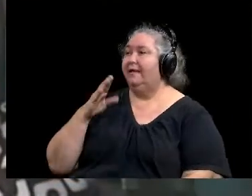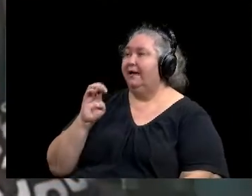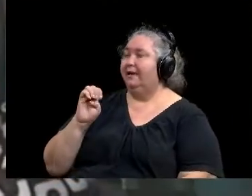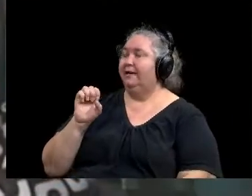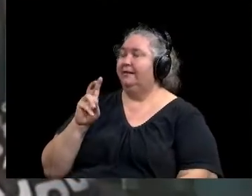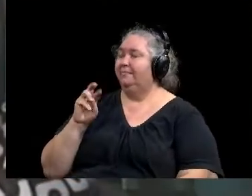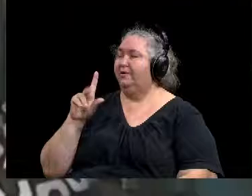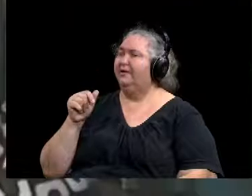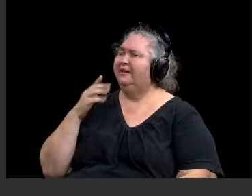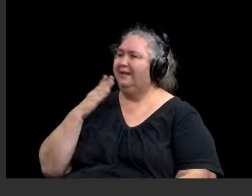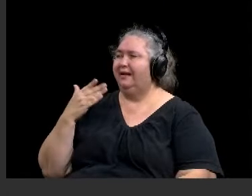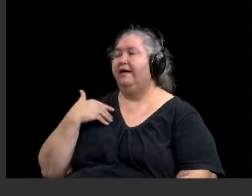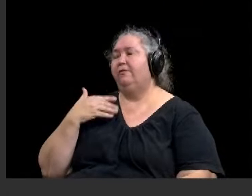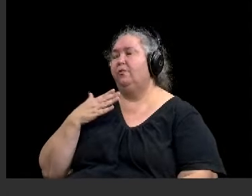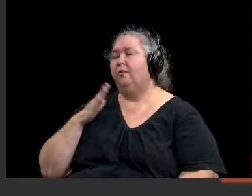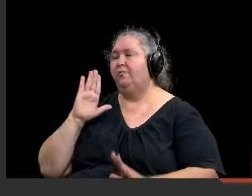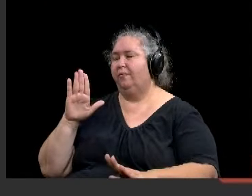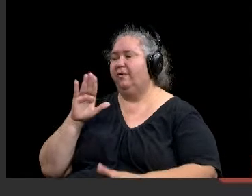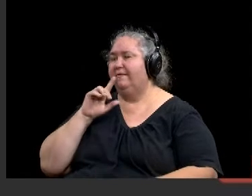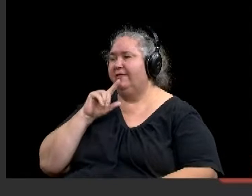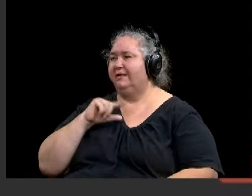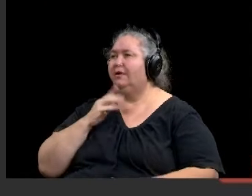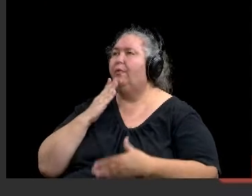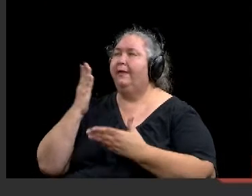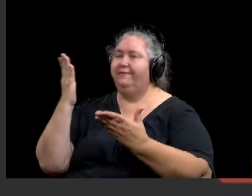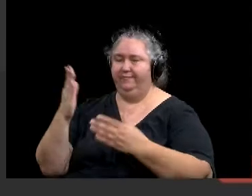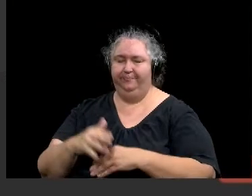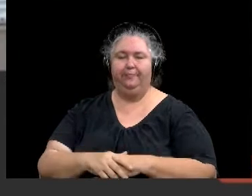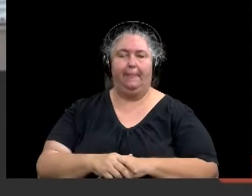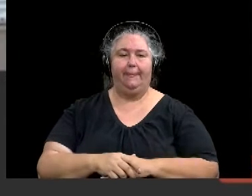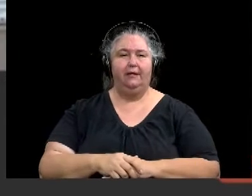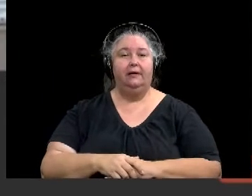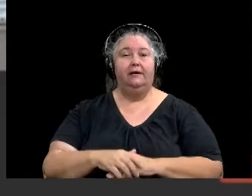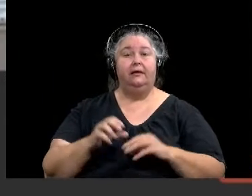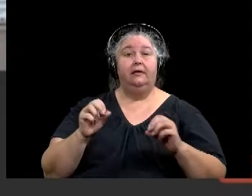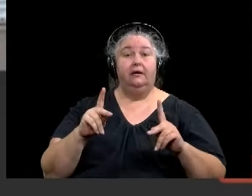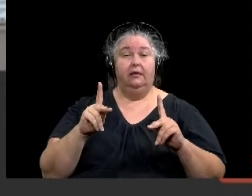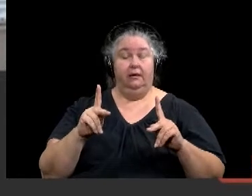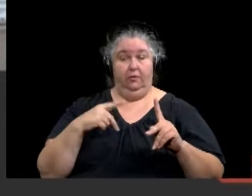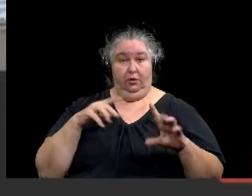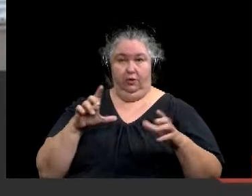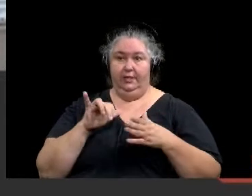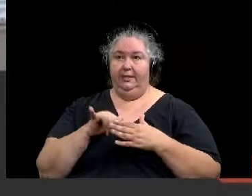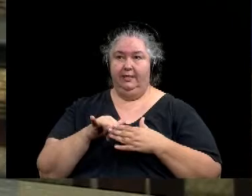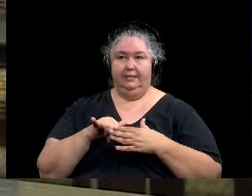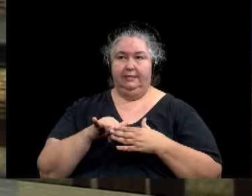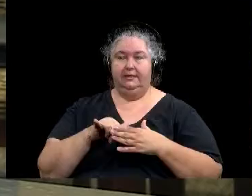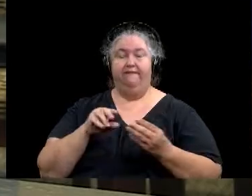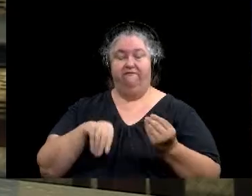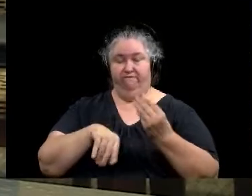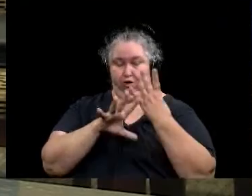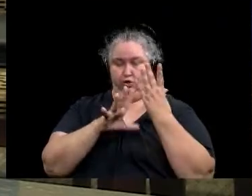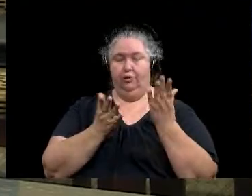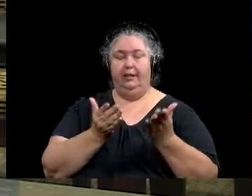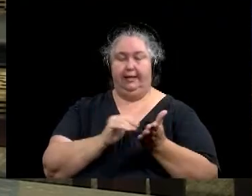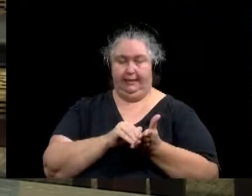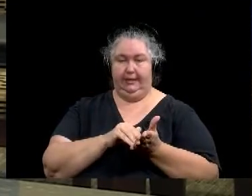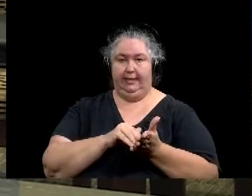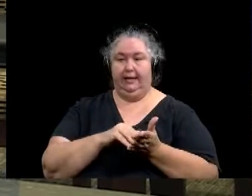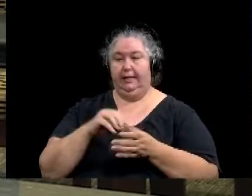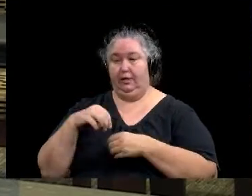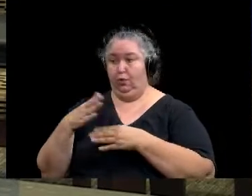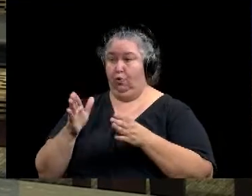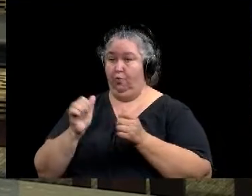gracias es verdad y tenga buen día de gracias gracias ok aquí estamos haciendo todo esto